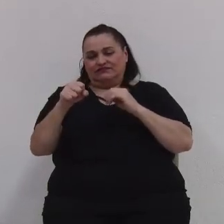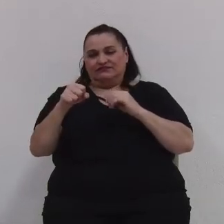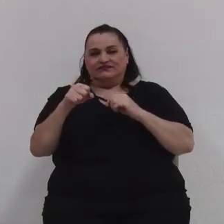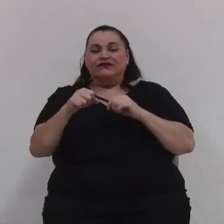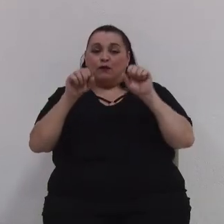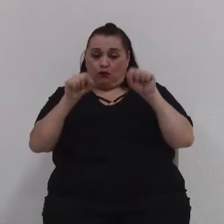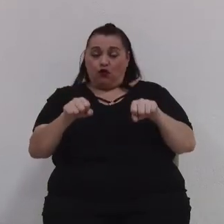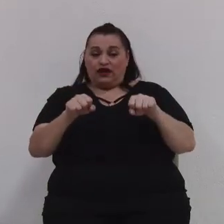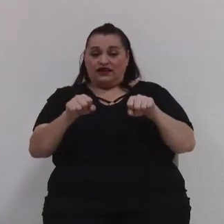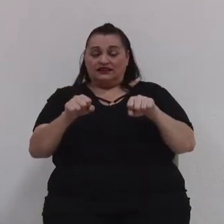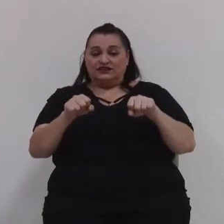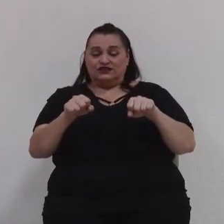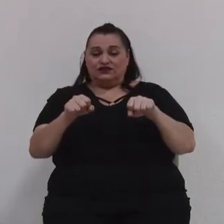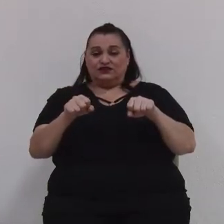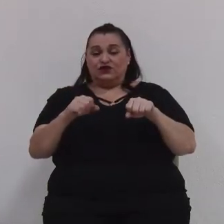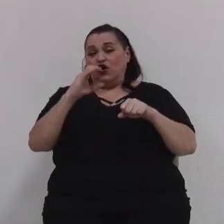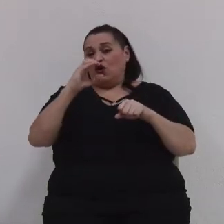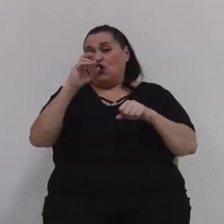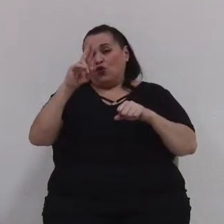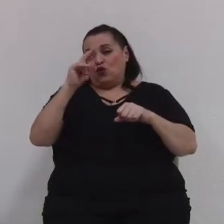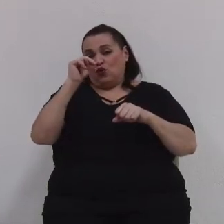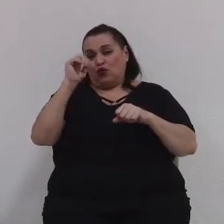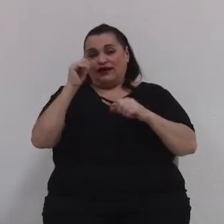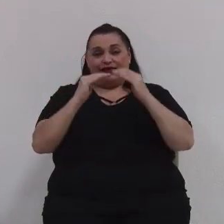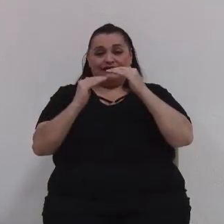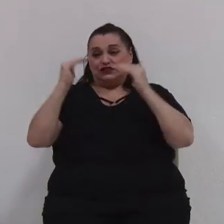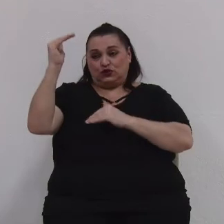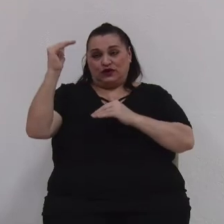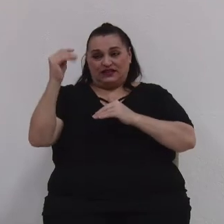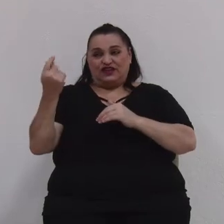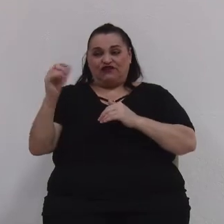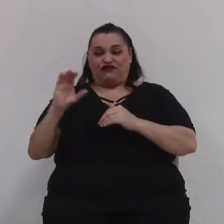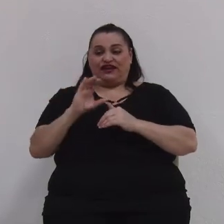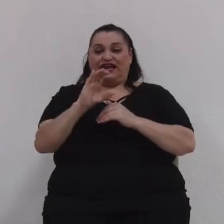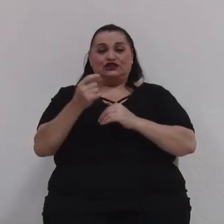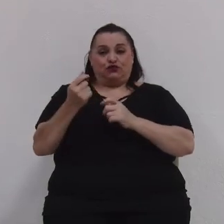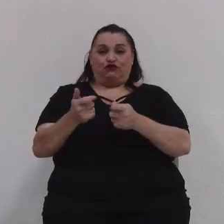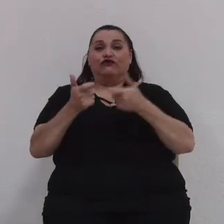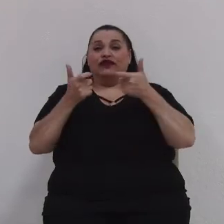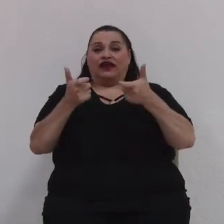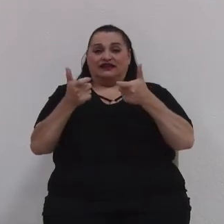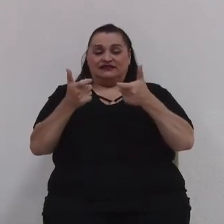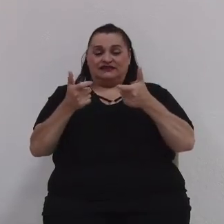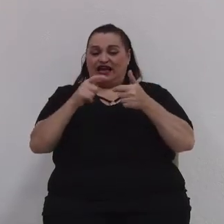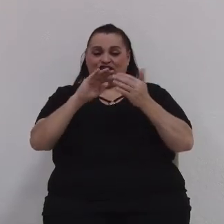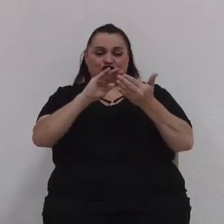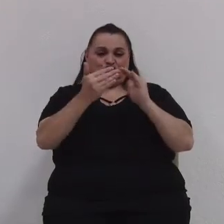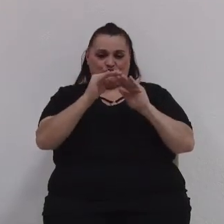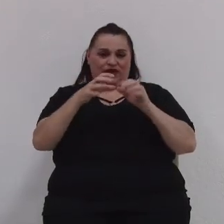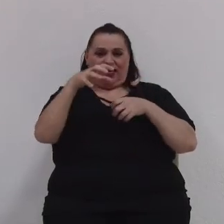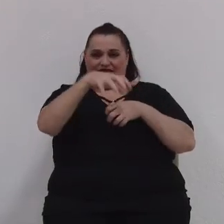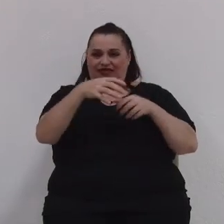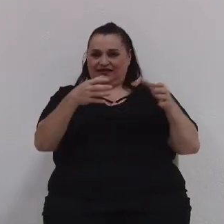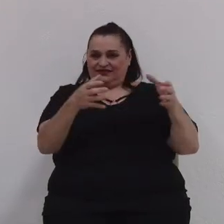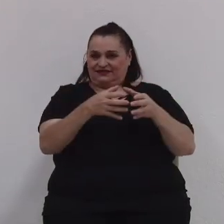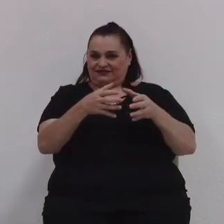Por eso extendida, la cuna de la desigualdad en los ingresos y la riqueza está en las ciudades.